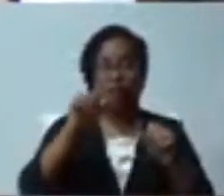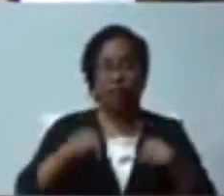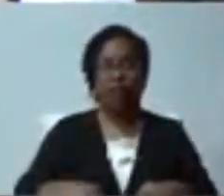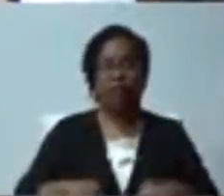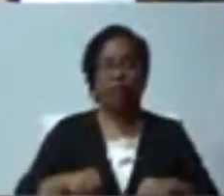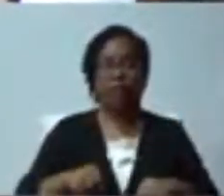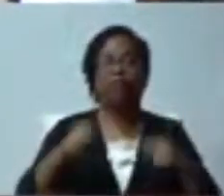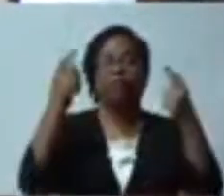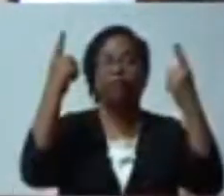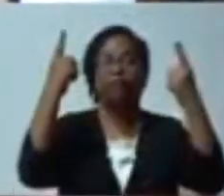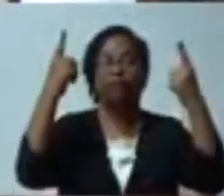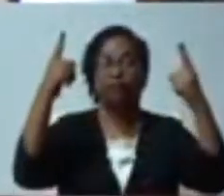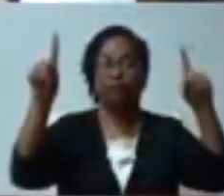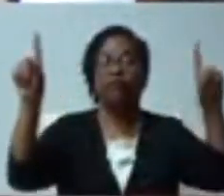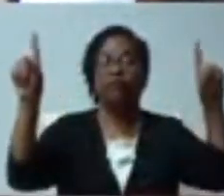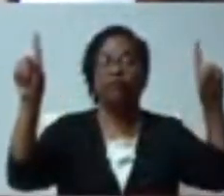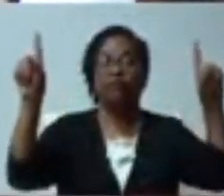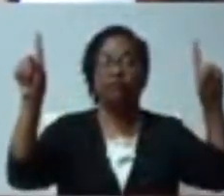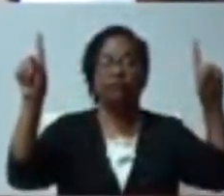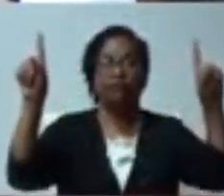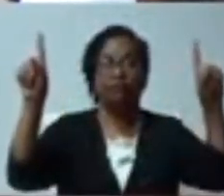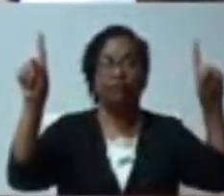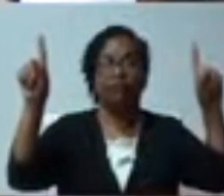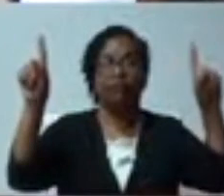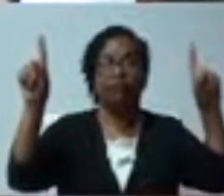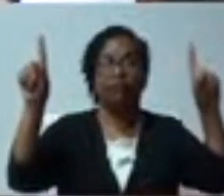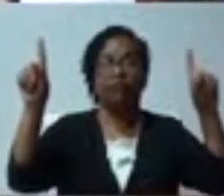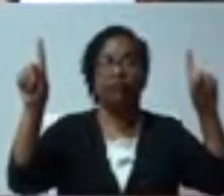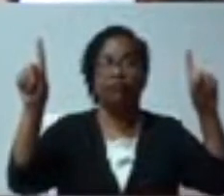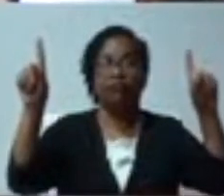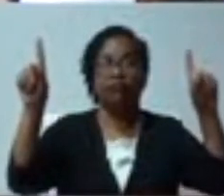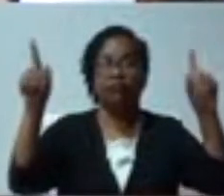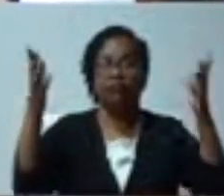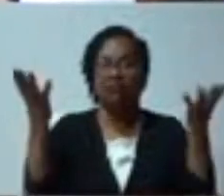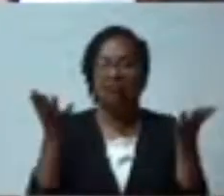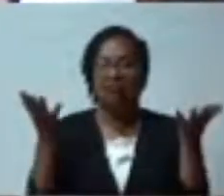mencionar por su nombre y apellido,